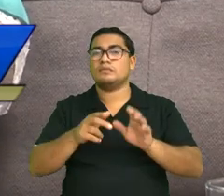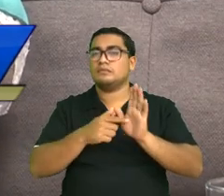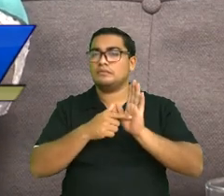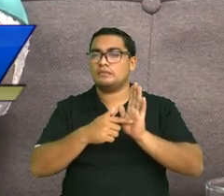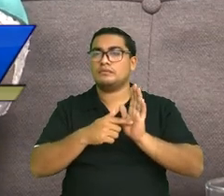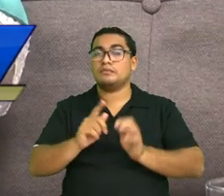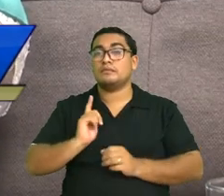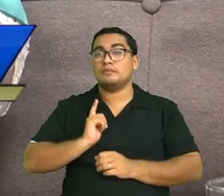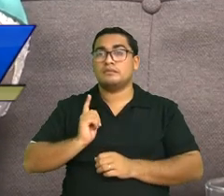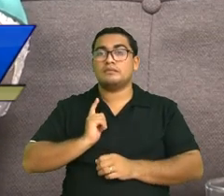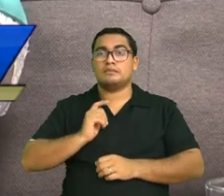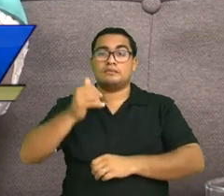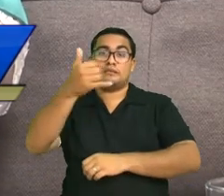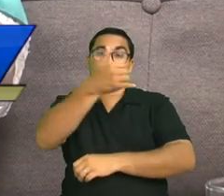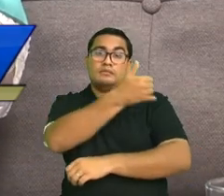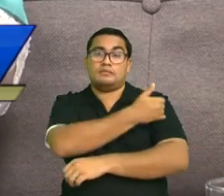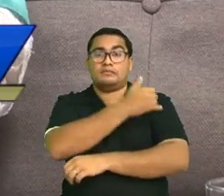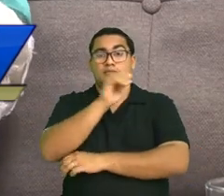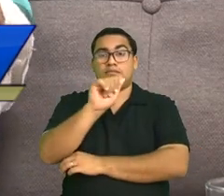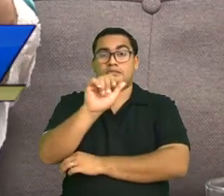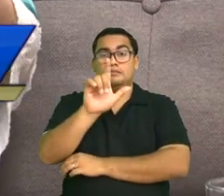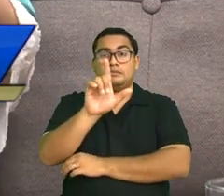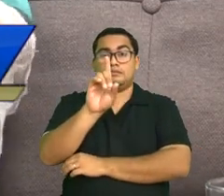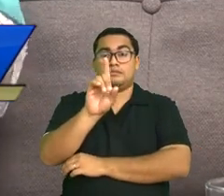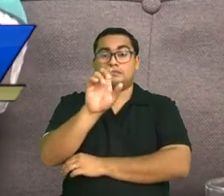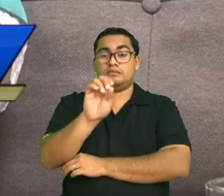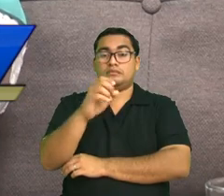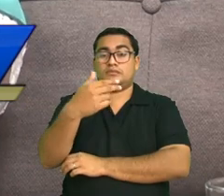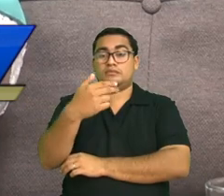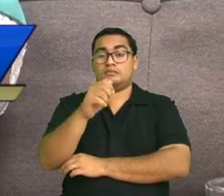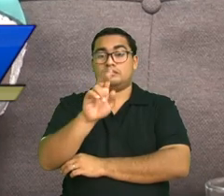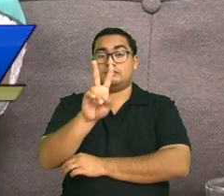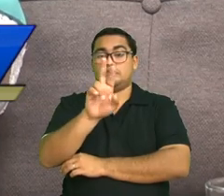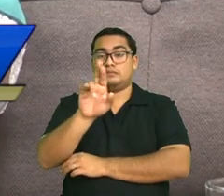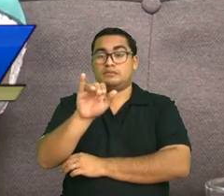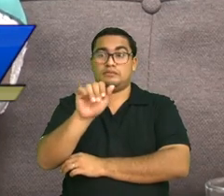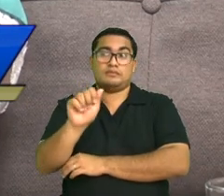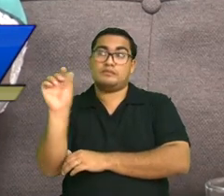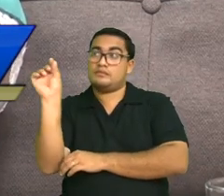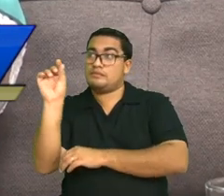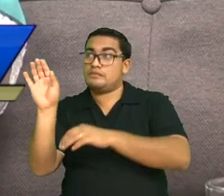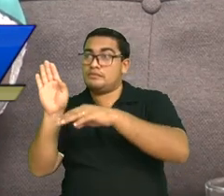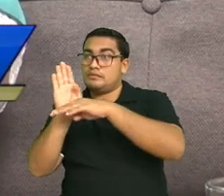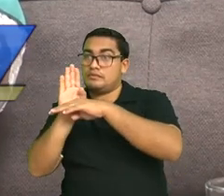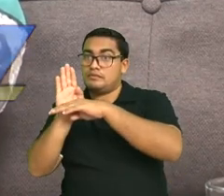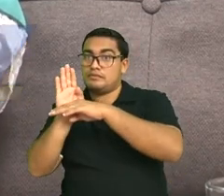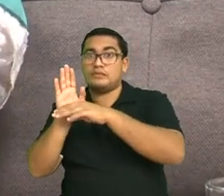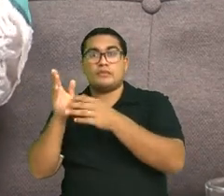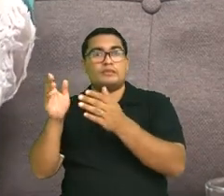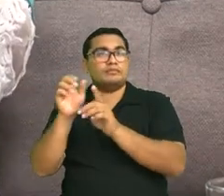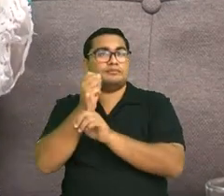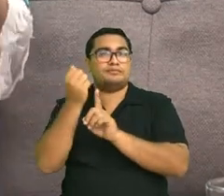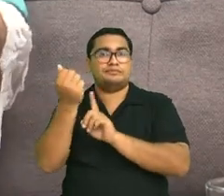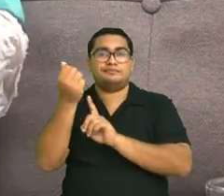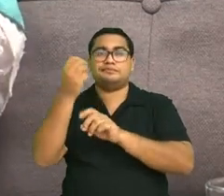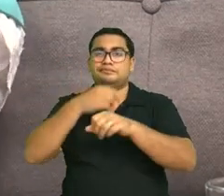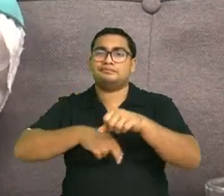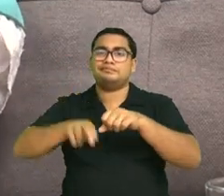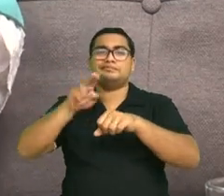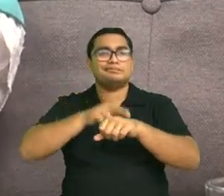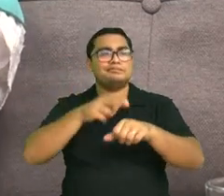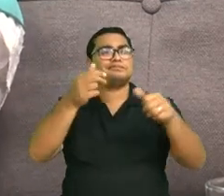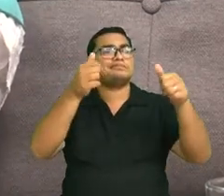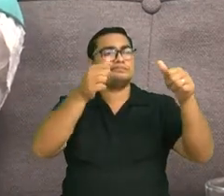el Hospital Aldo Chavarría, y que ahora, pues, se aprueba en la Asamblea Nacional un